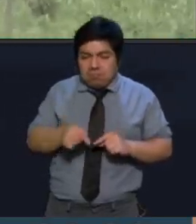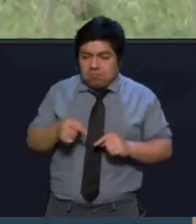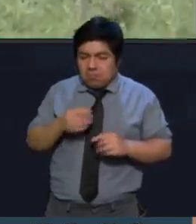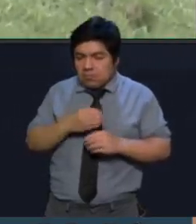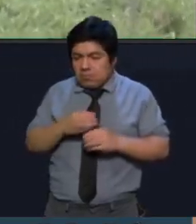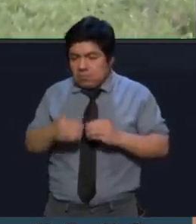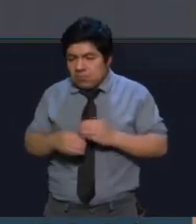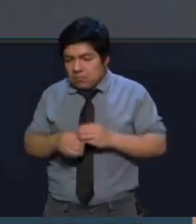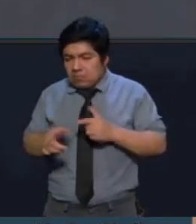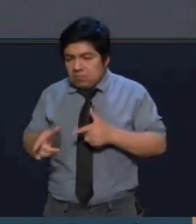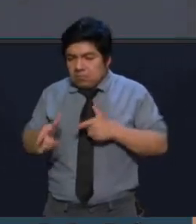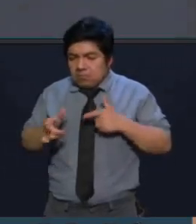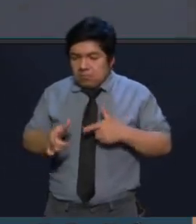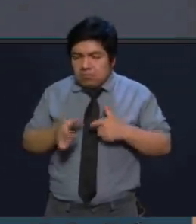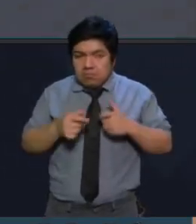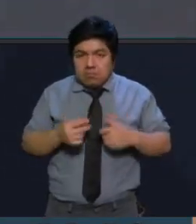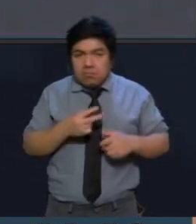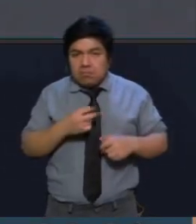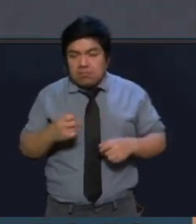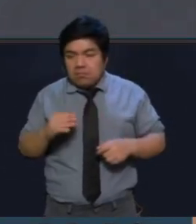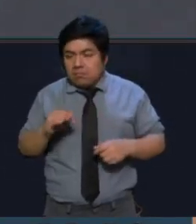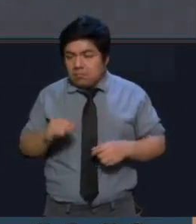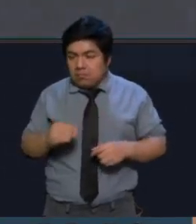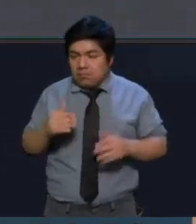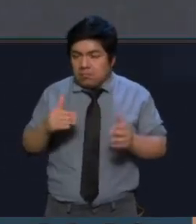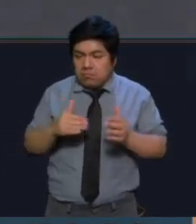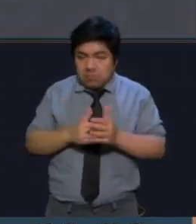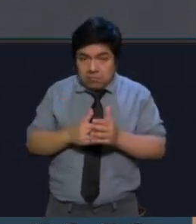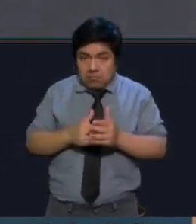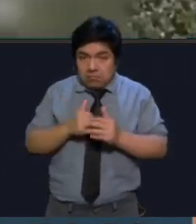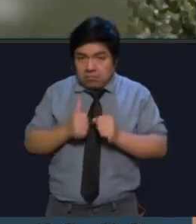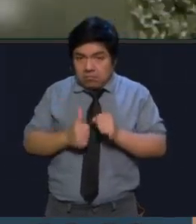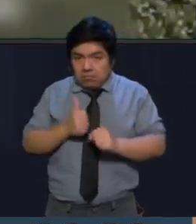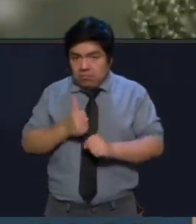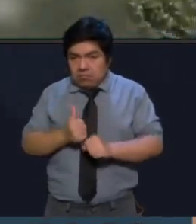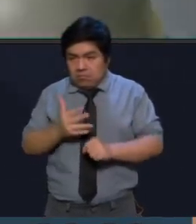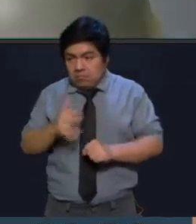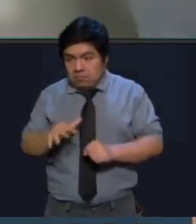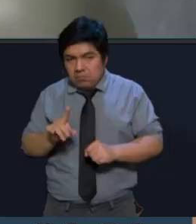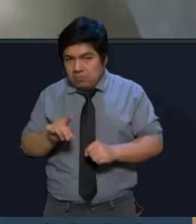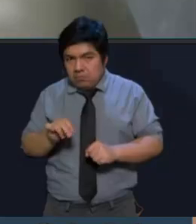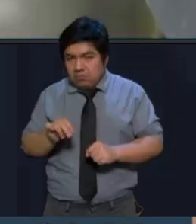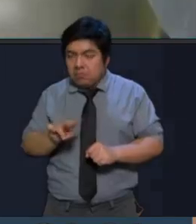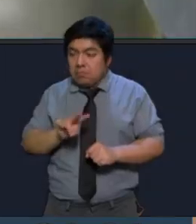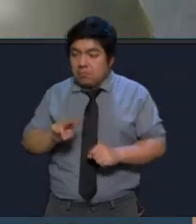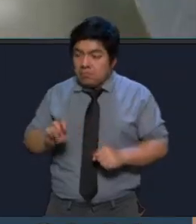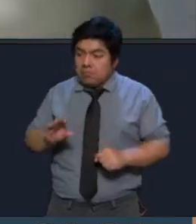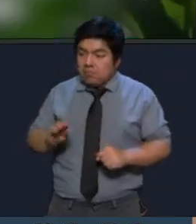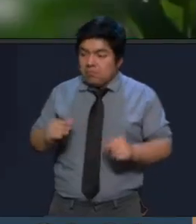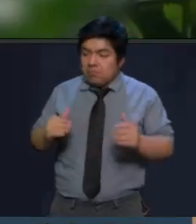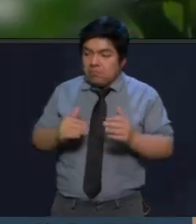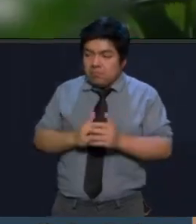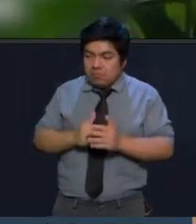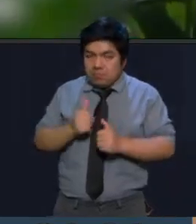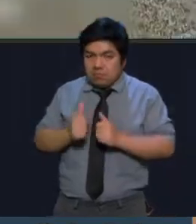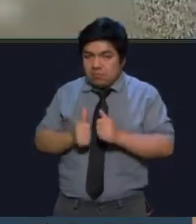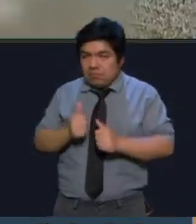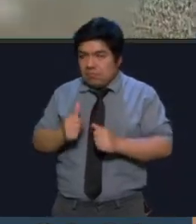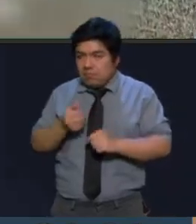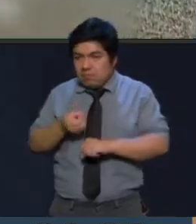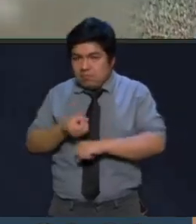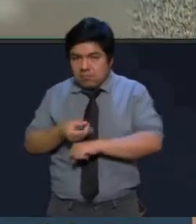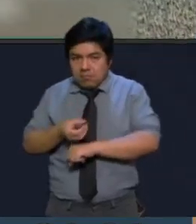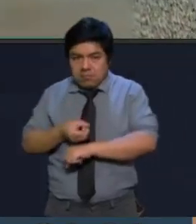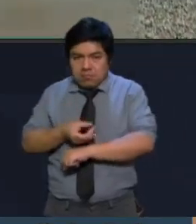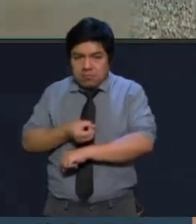cazadores-recolectores durante 290,000 años, no 10,000, 290,000 años, sin tener